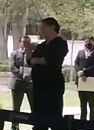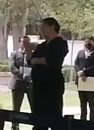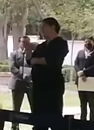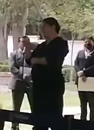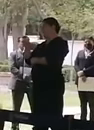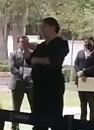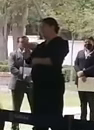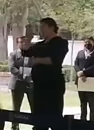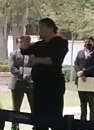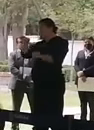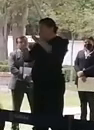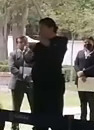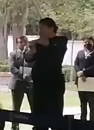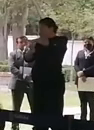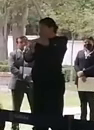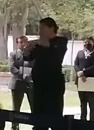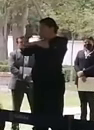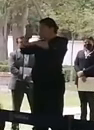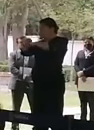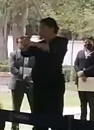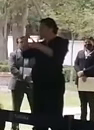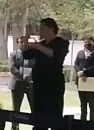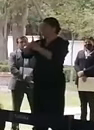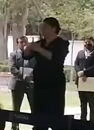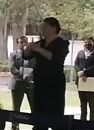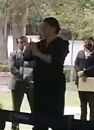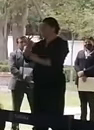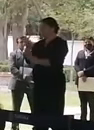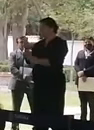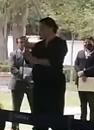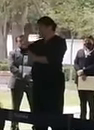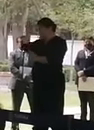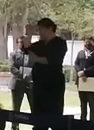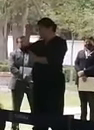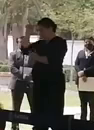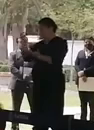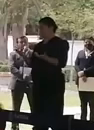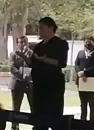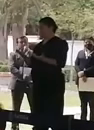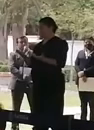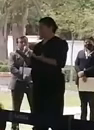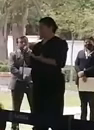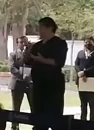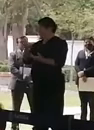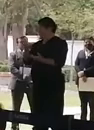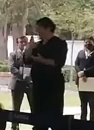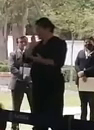mataron a dos jesuitas. Eso no debe de haber impunidad.